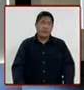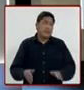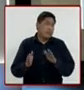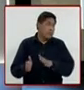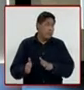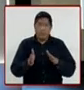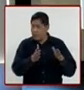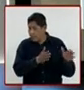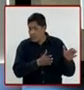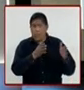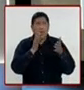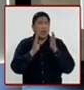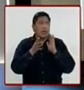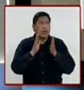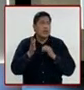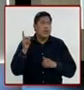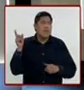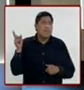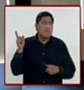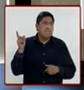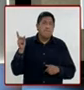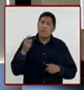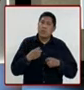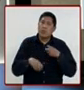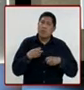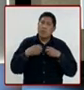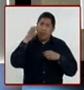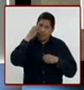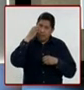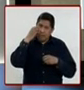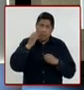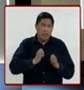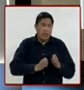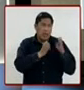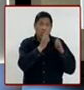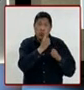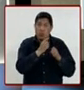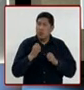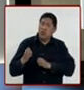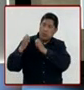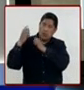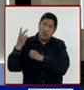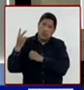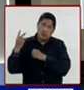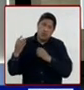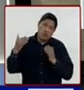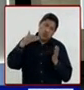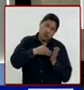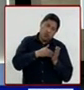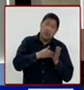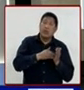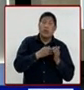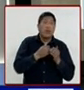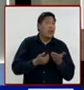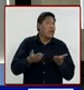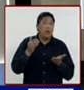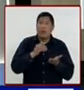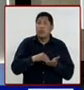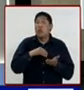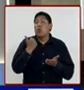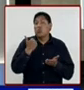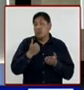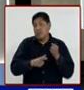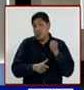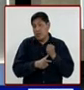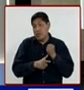Vamos a volcar la página y vamos a hablar sobre este conflicto cocalero que ha derivado en la aprehensión de varias personas y ahora en la detención de uno más de sus